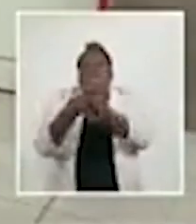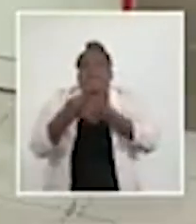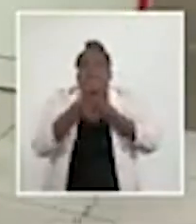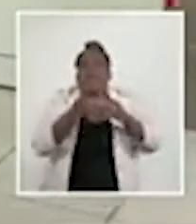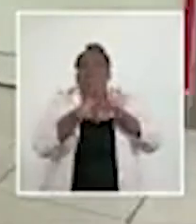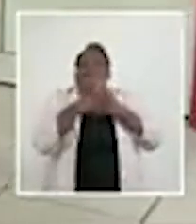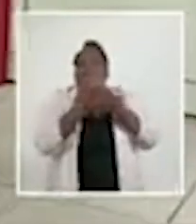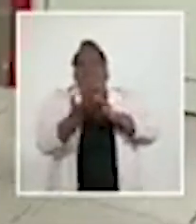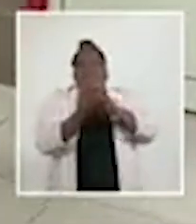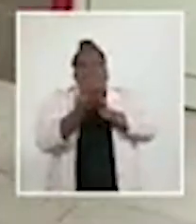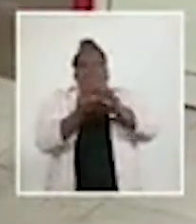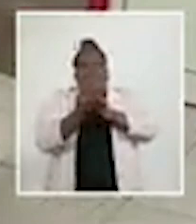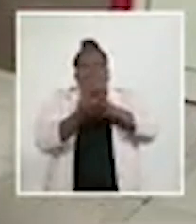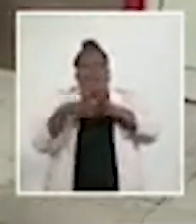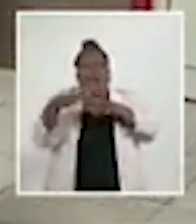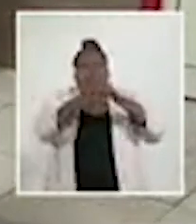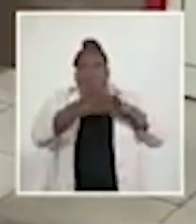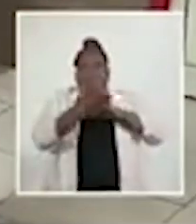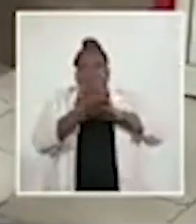recuerde también qué